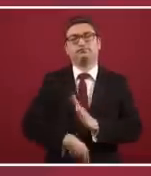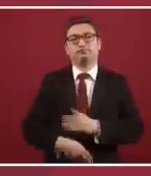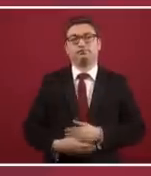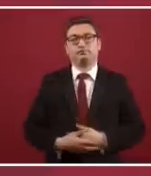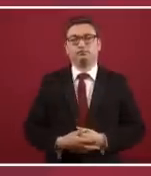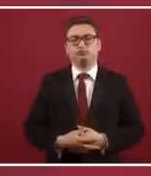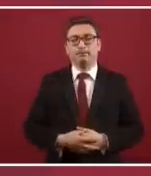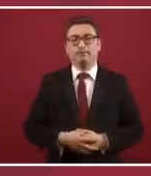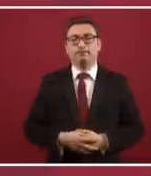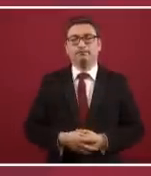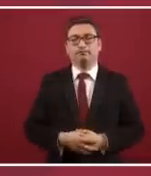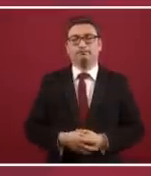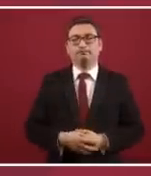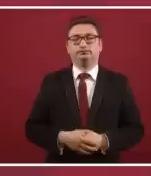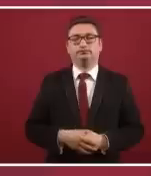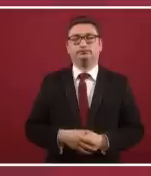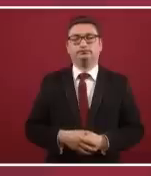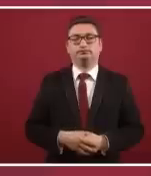Y logramos